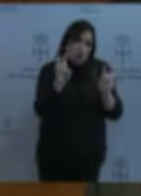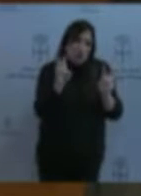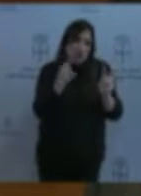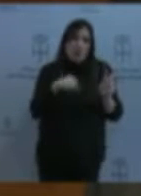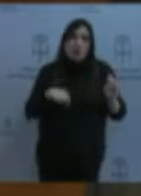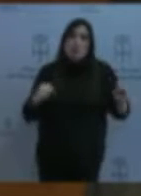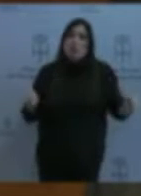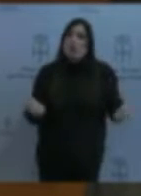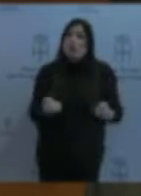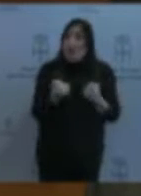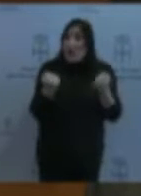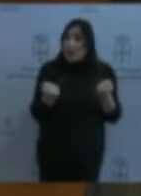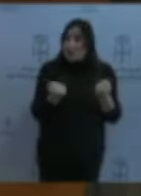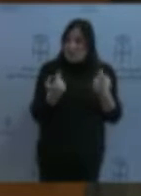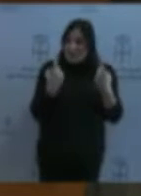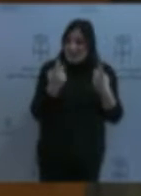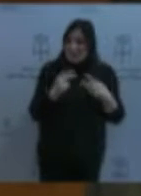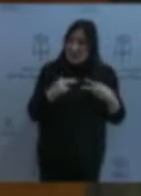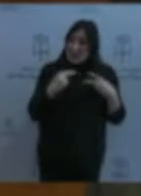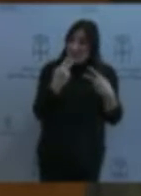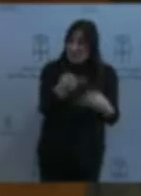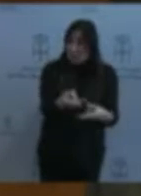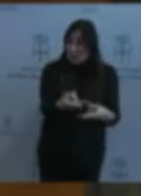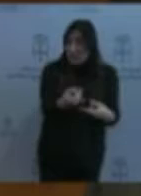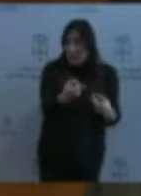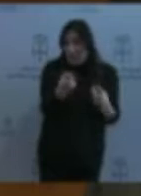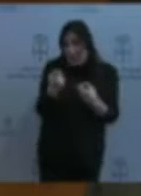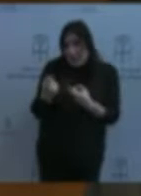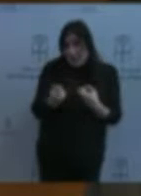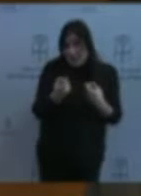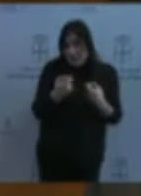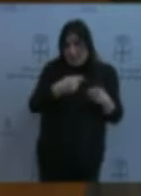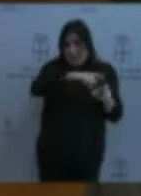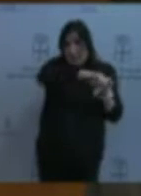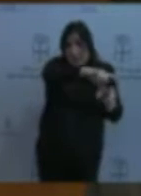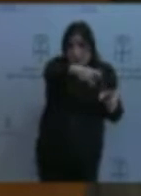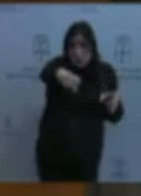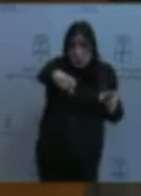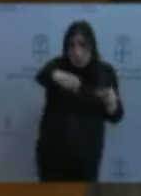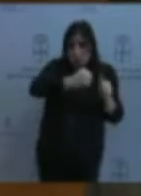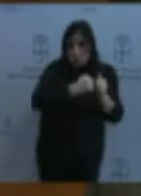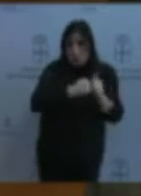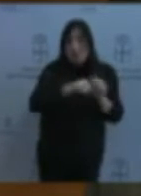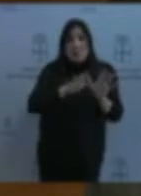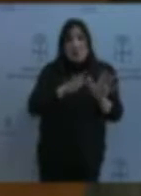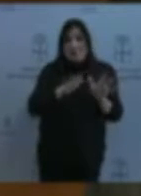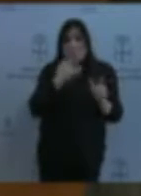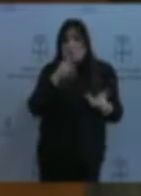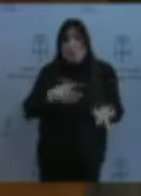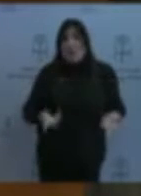respuesta a las necesidades del Espigón y no ha funcionado. Y tenemos que plantearnos una